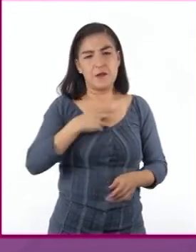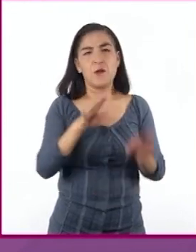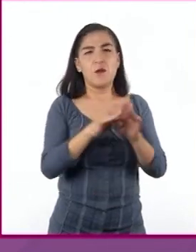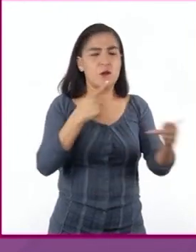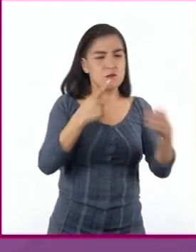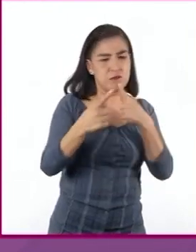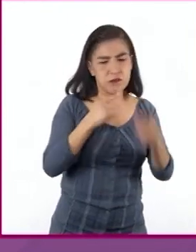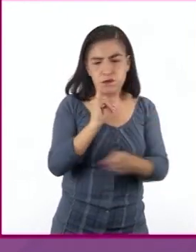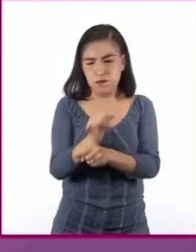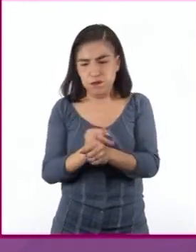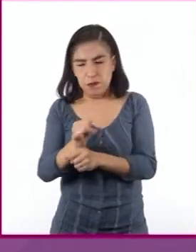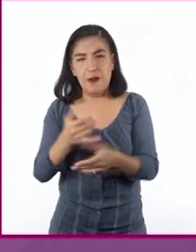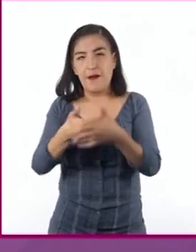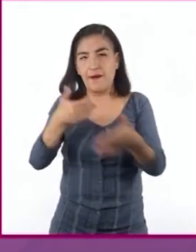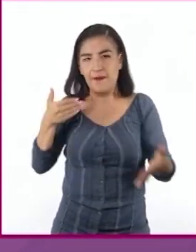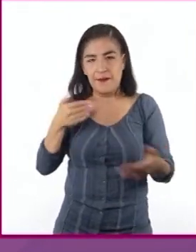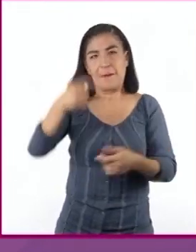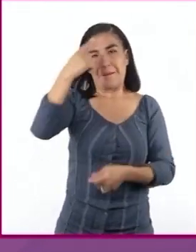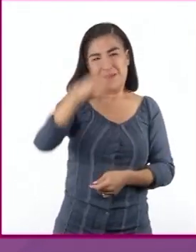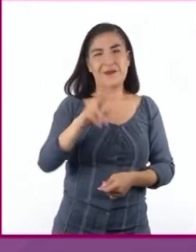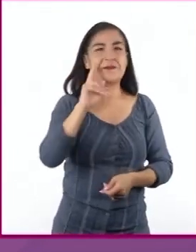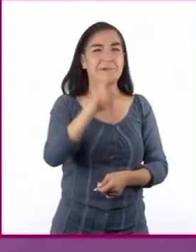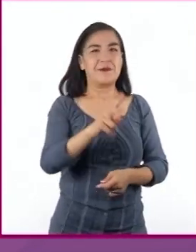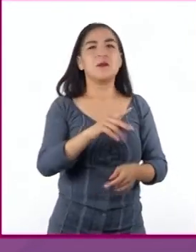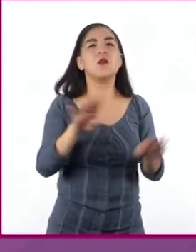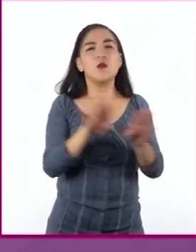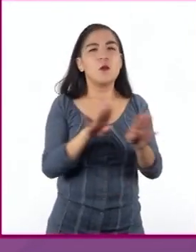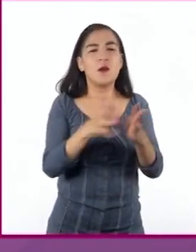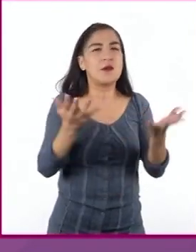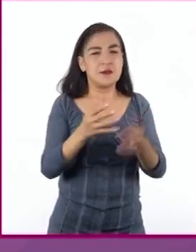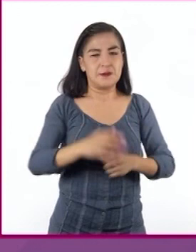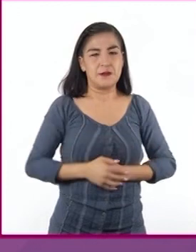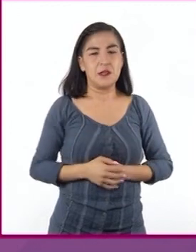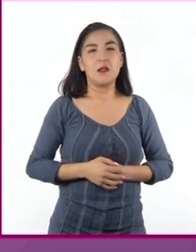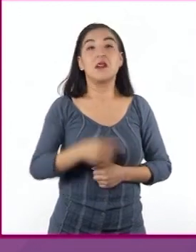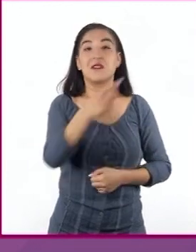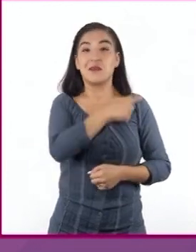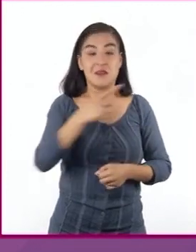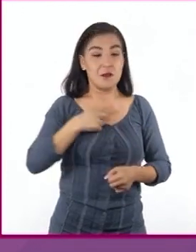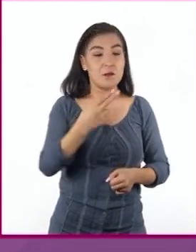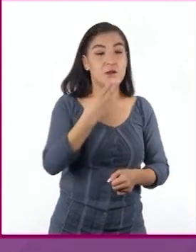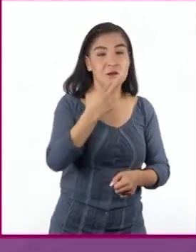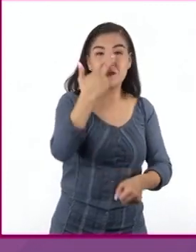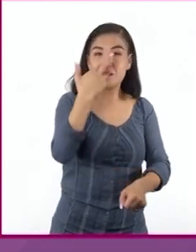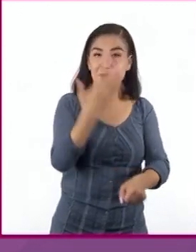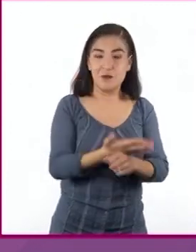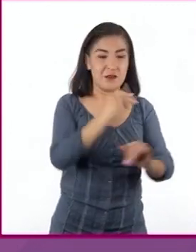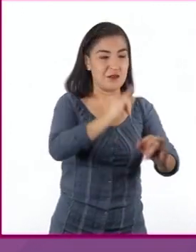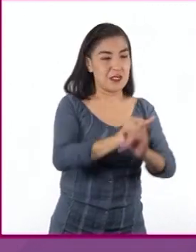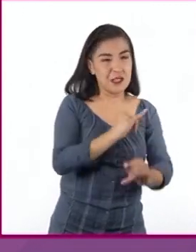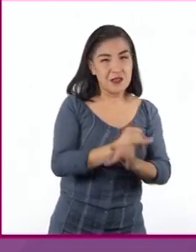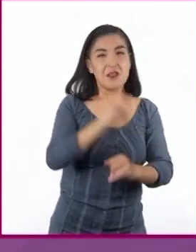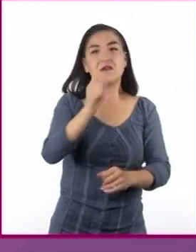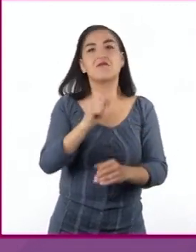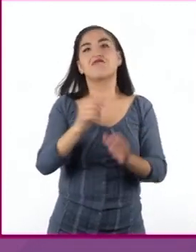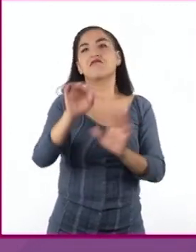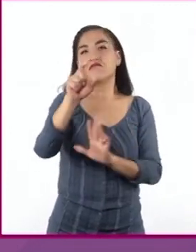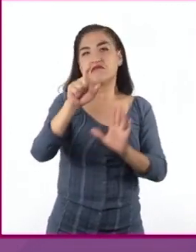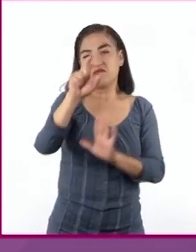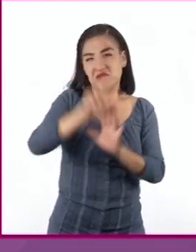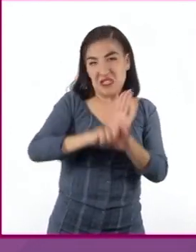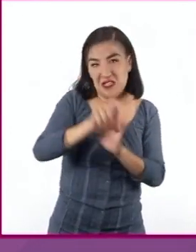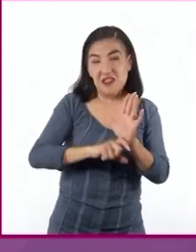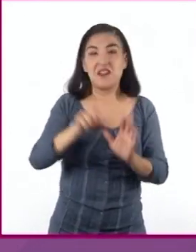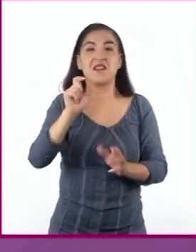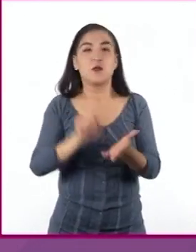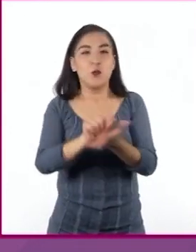información y apoyarse en lo siguiente: hacer uso responsable del Internet y de las redes sociales. Que la información que reciben